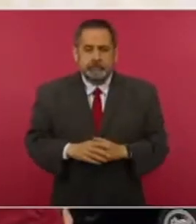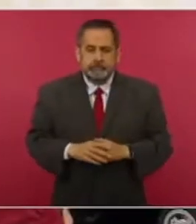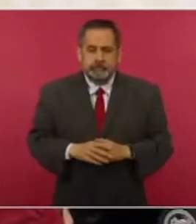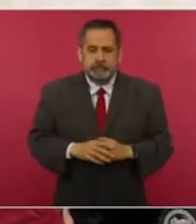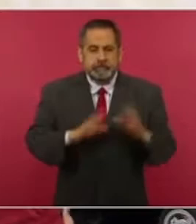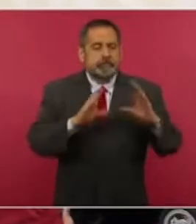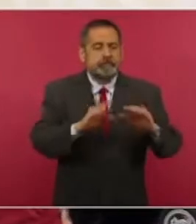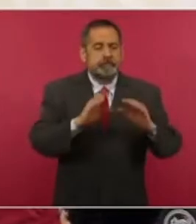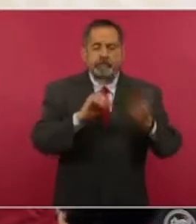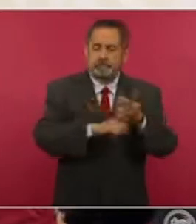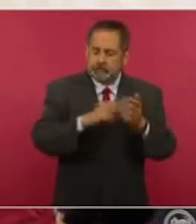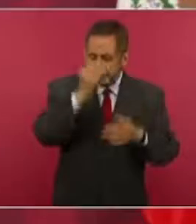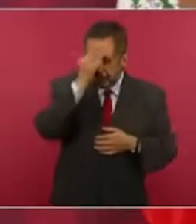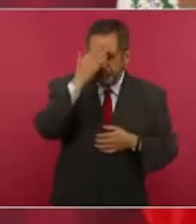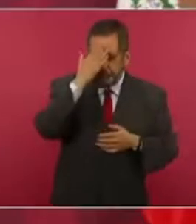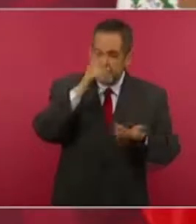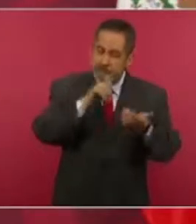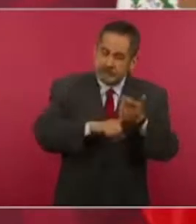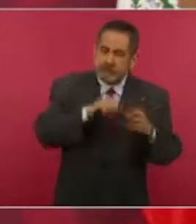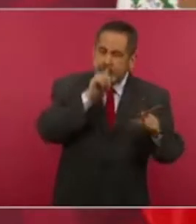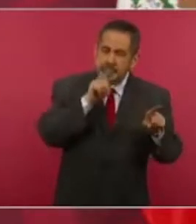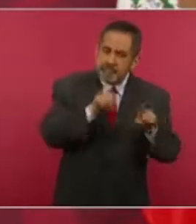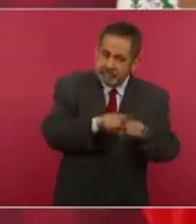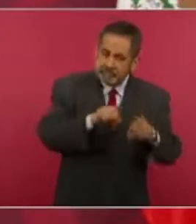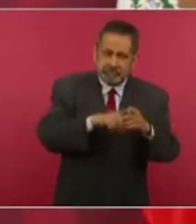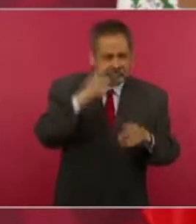formando a